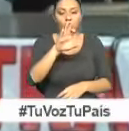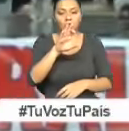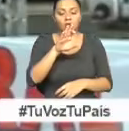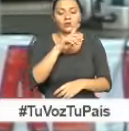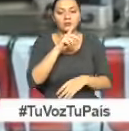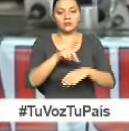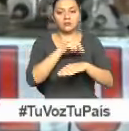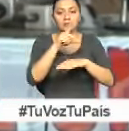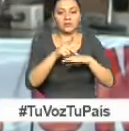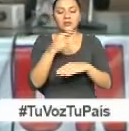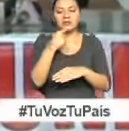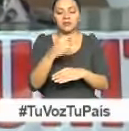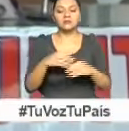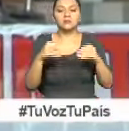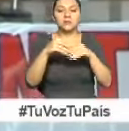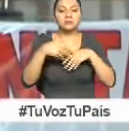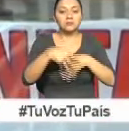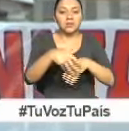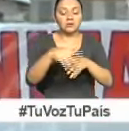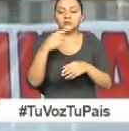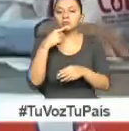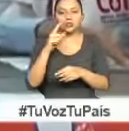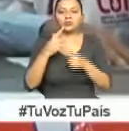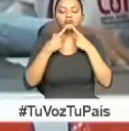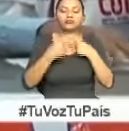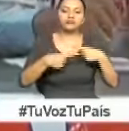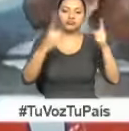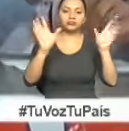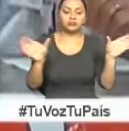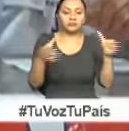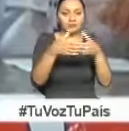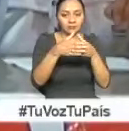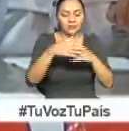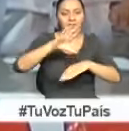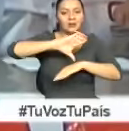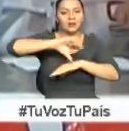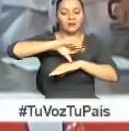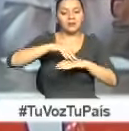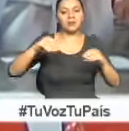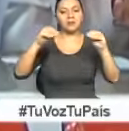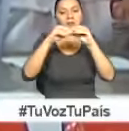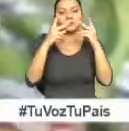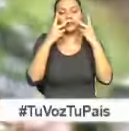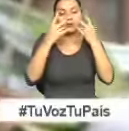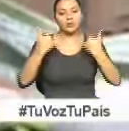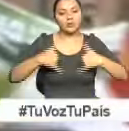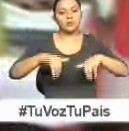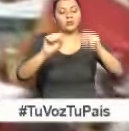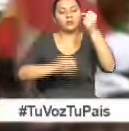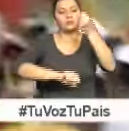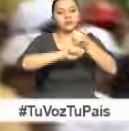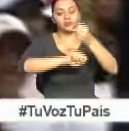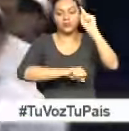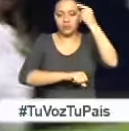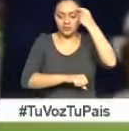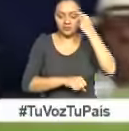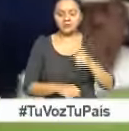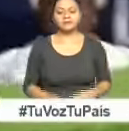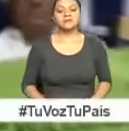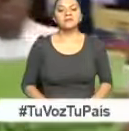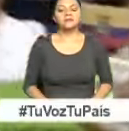se trata de una contramarcha, sino de una convocatoria a la Plaza Grande para garantizar la continuidad de un proceso